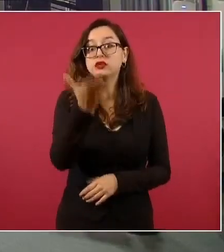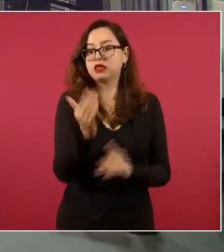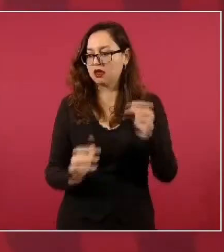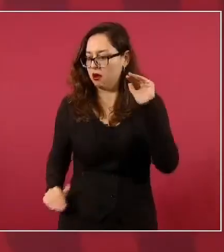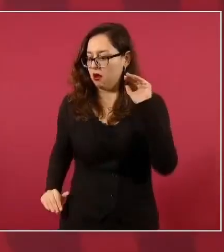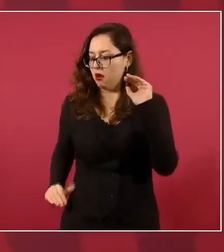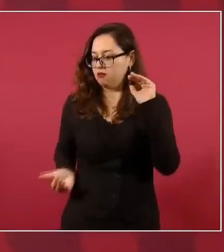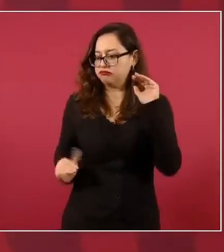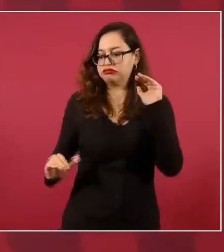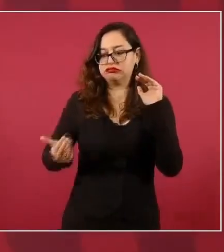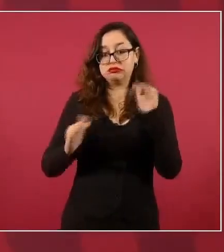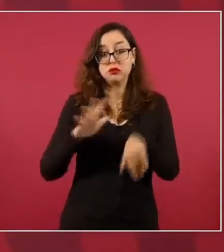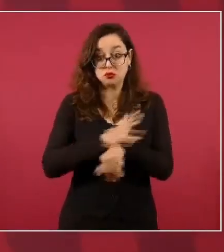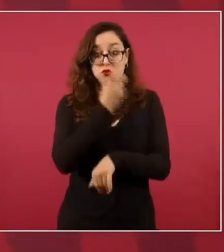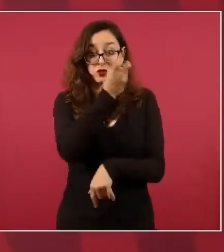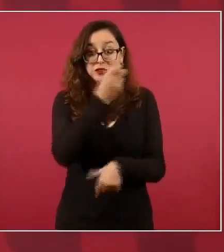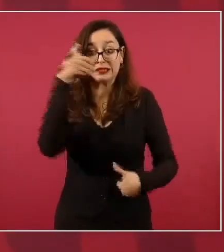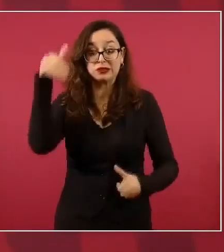es